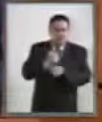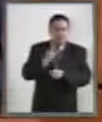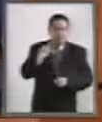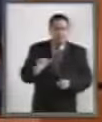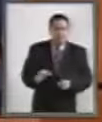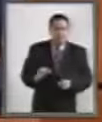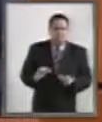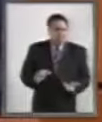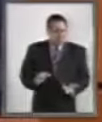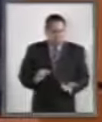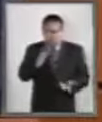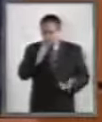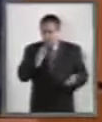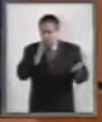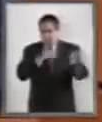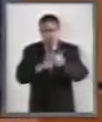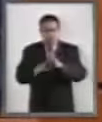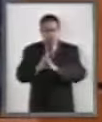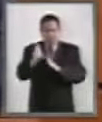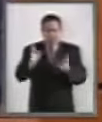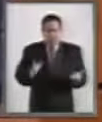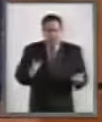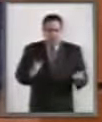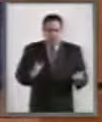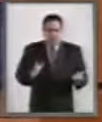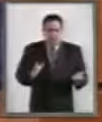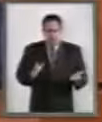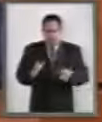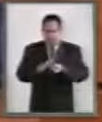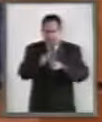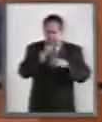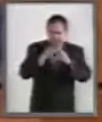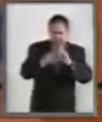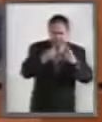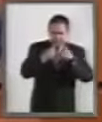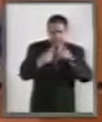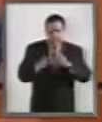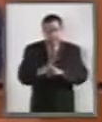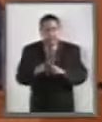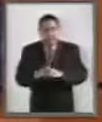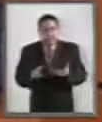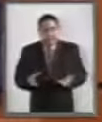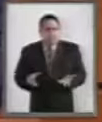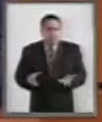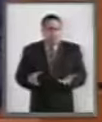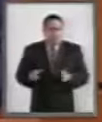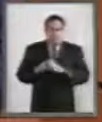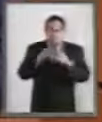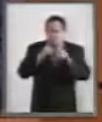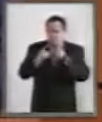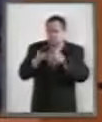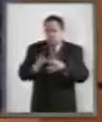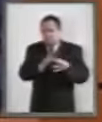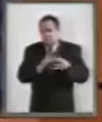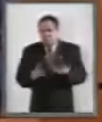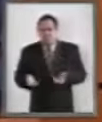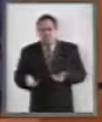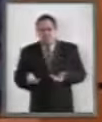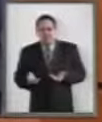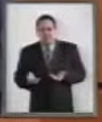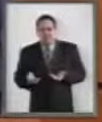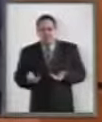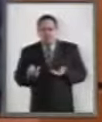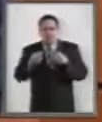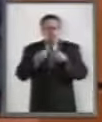Estructuralmente no podemos crecer porque no solo no se genera mercado interno. Ahorita en su intervención oímos hablar del